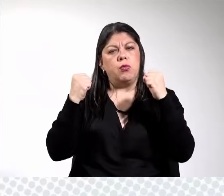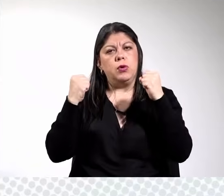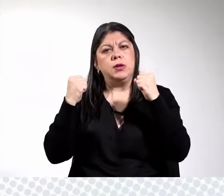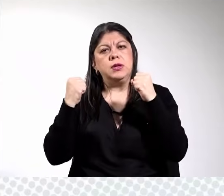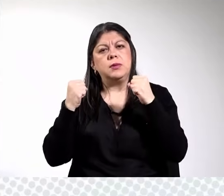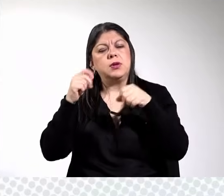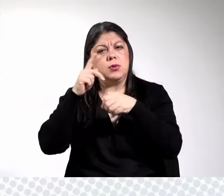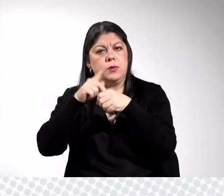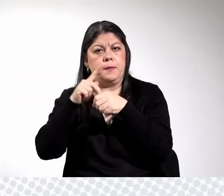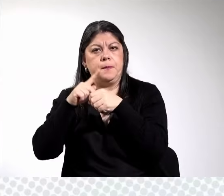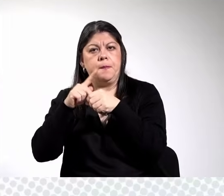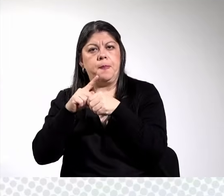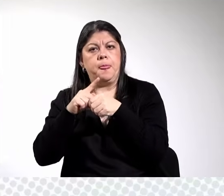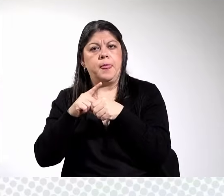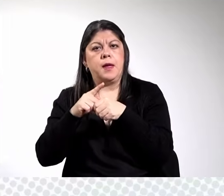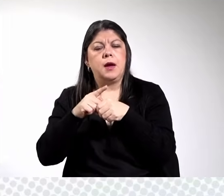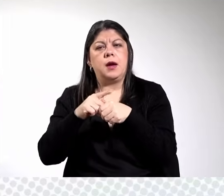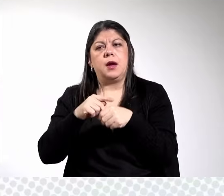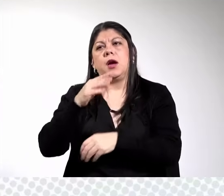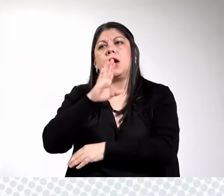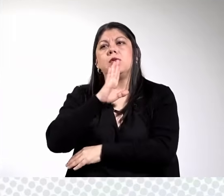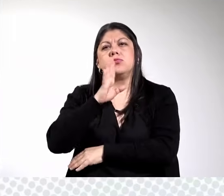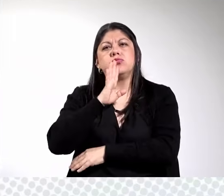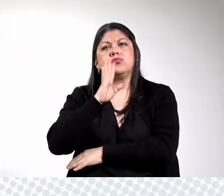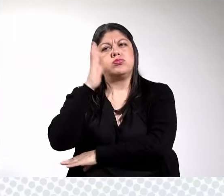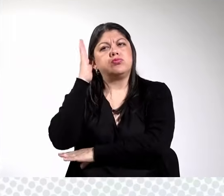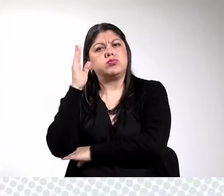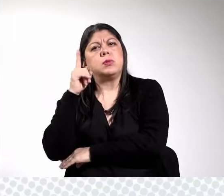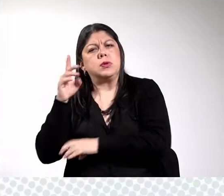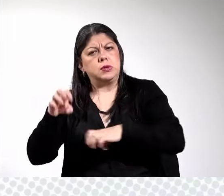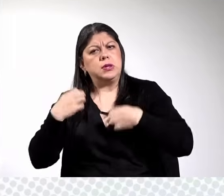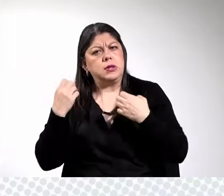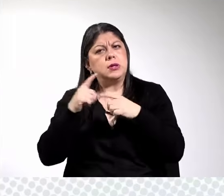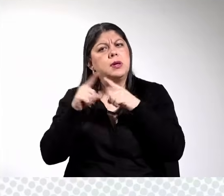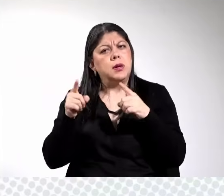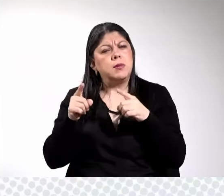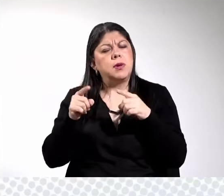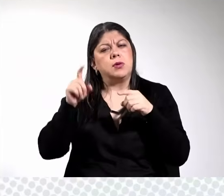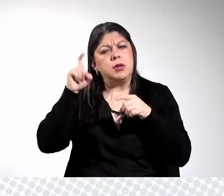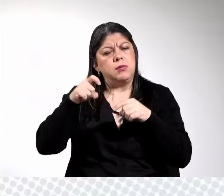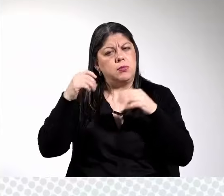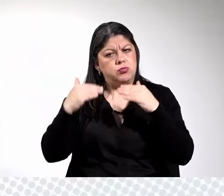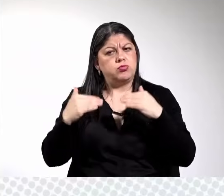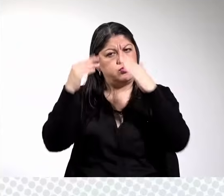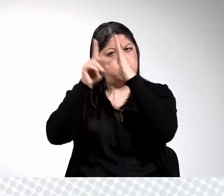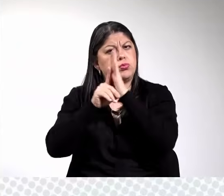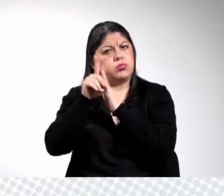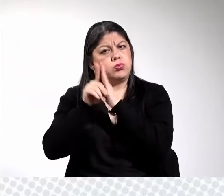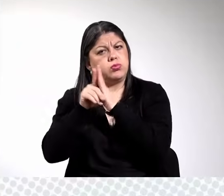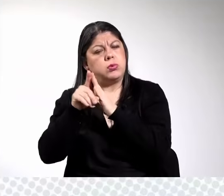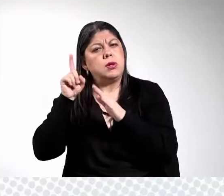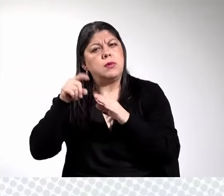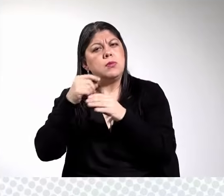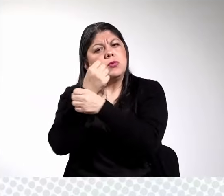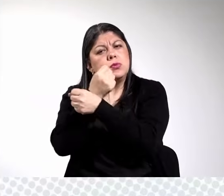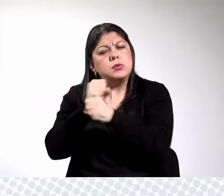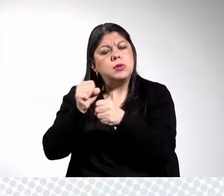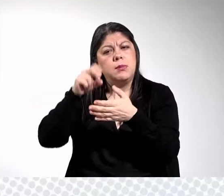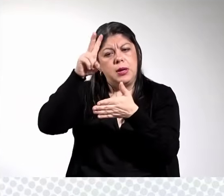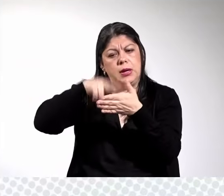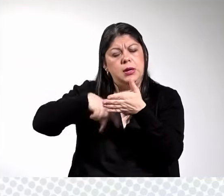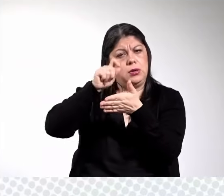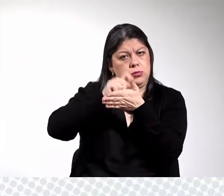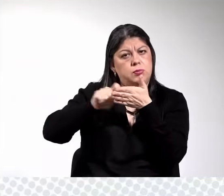la participación en oratoria, que ya existe, pero hay que hacerlo a mayor nivel porque tenemos que rescatar la